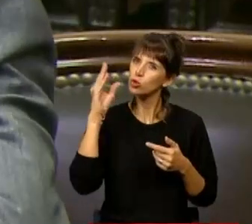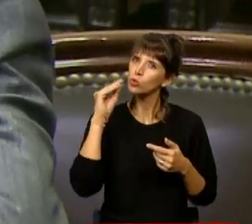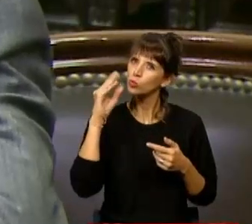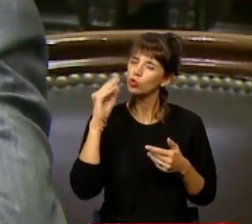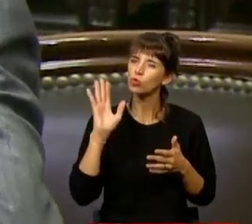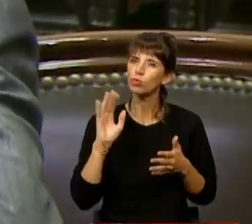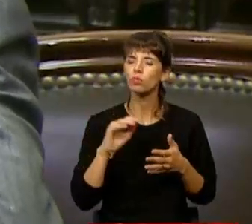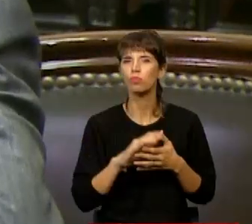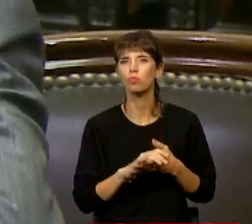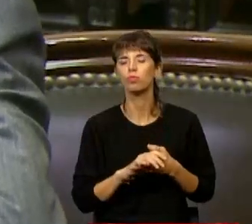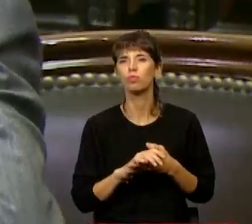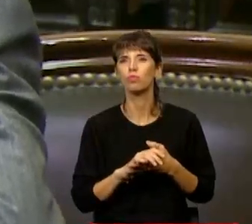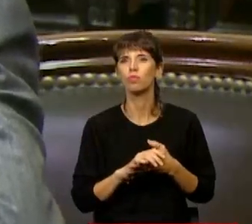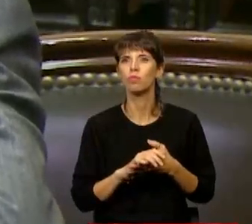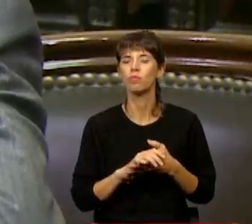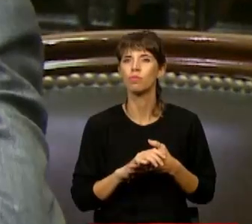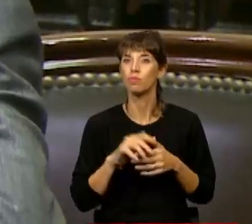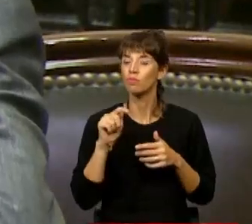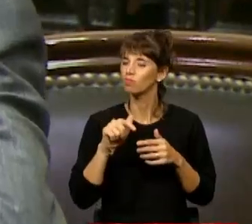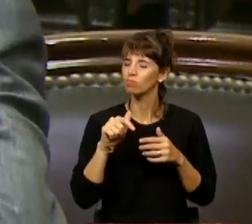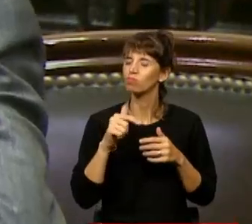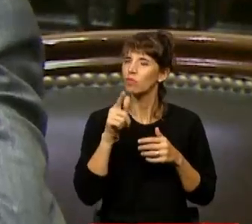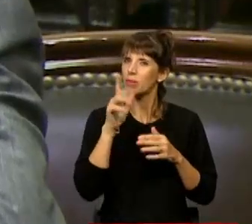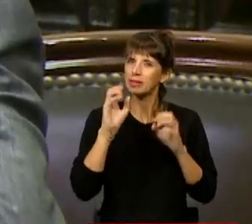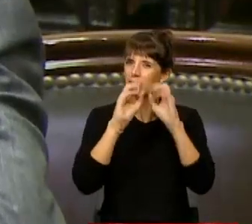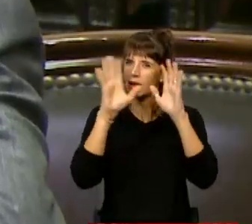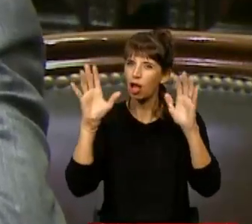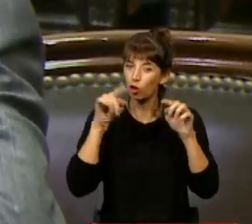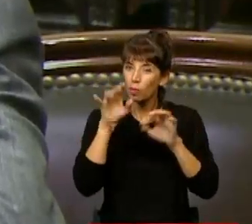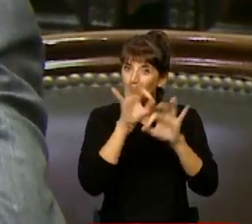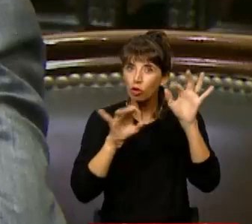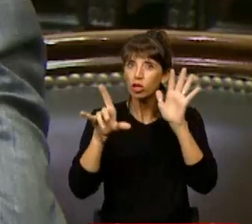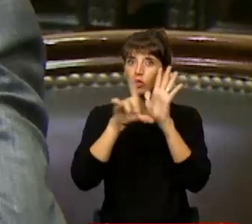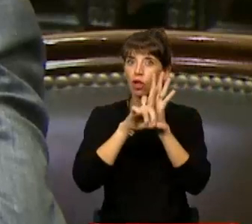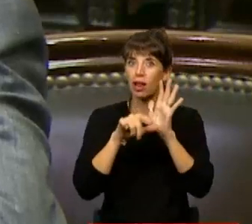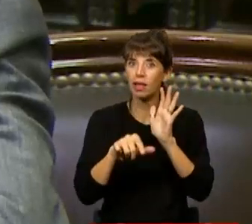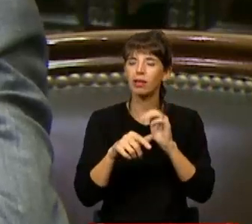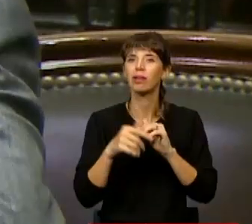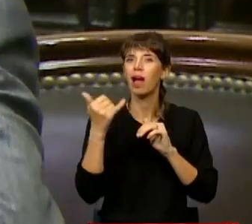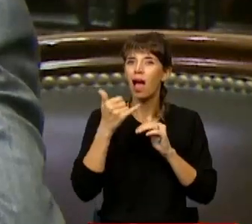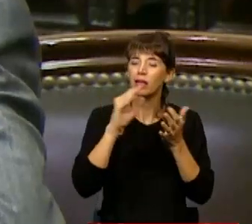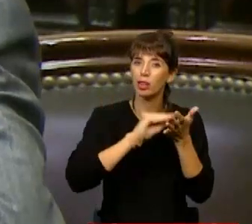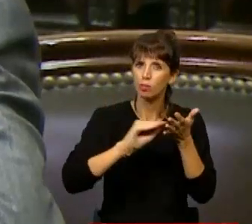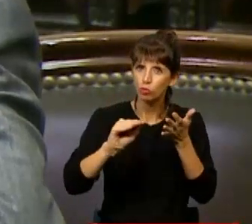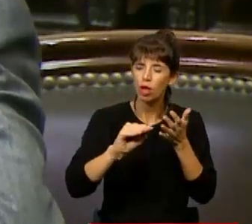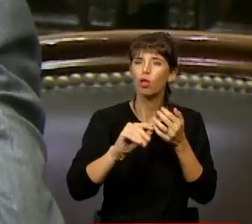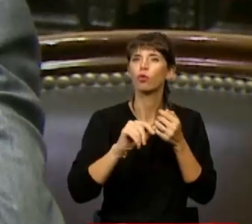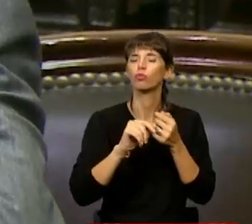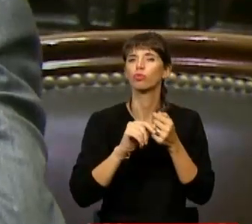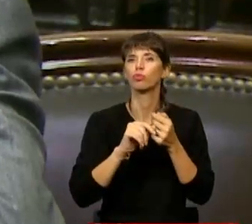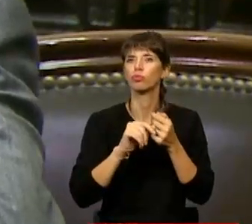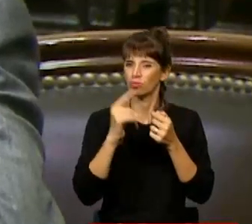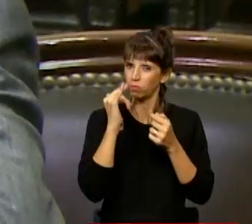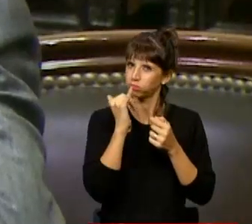claro que ante este proyecto de ley hay diputados que, según